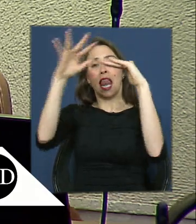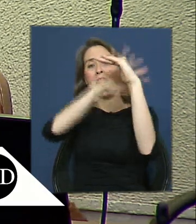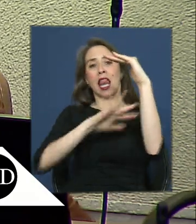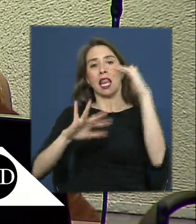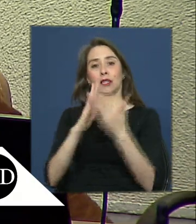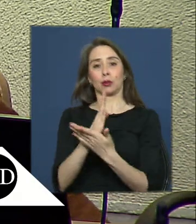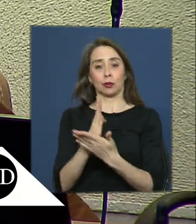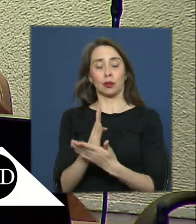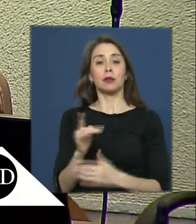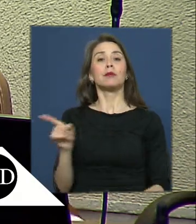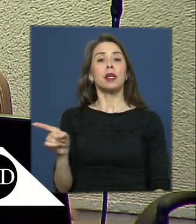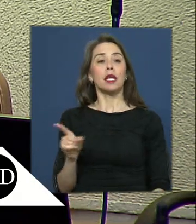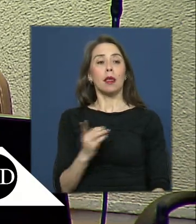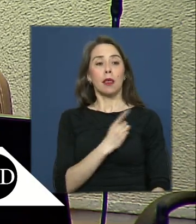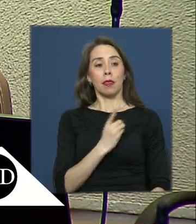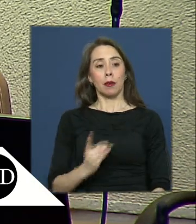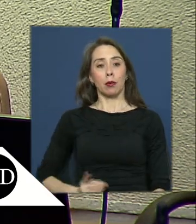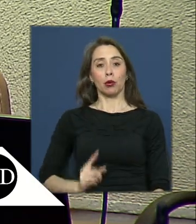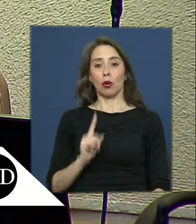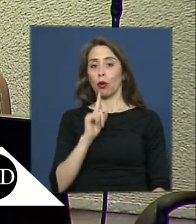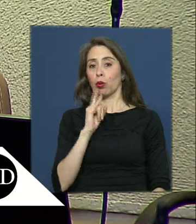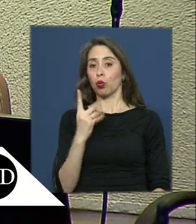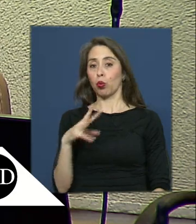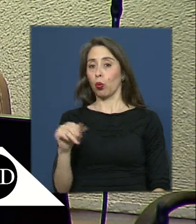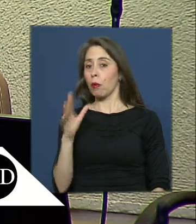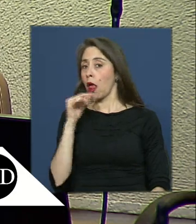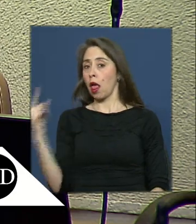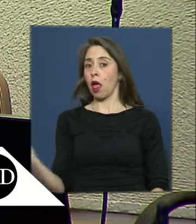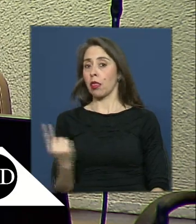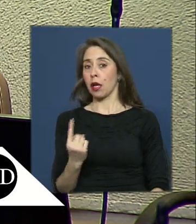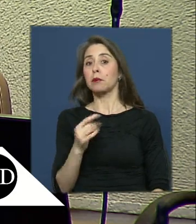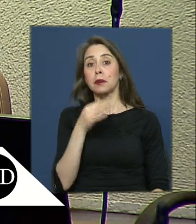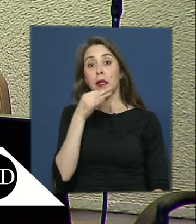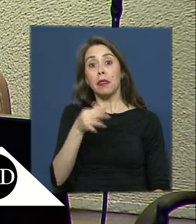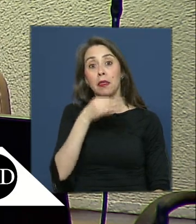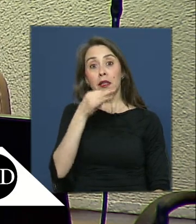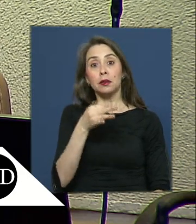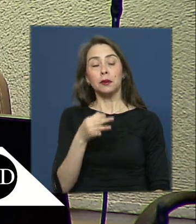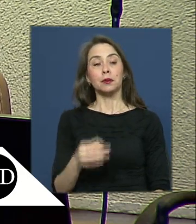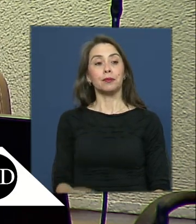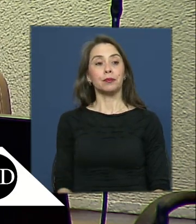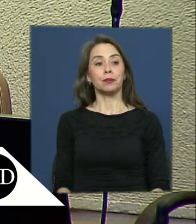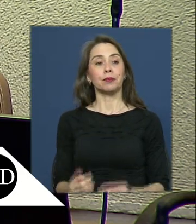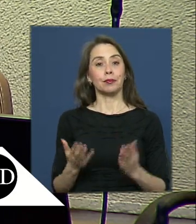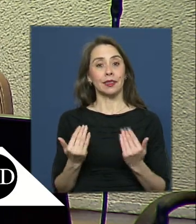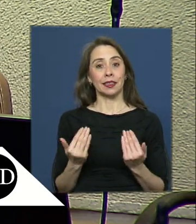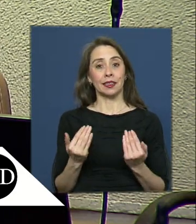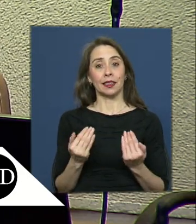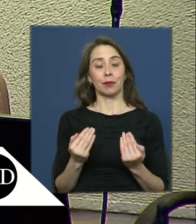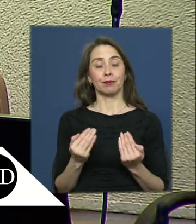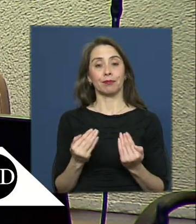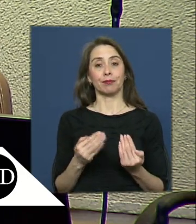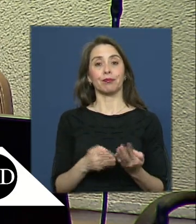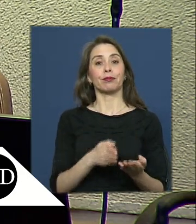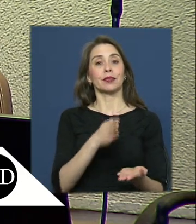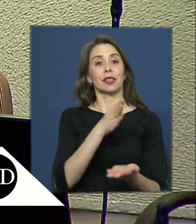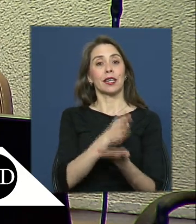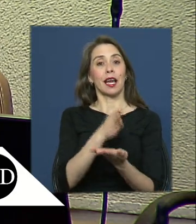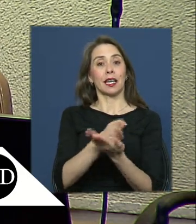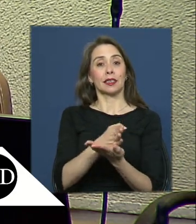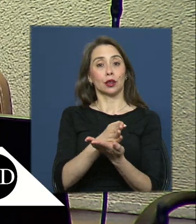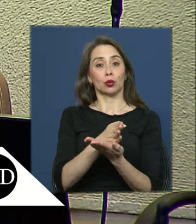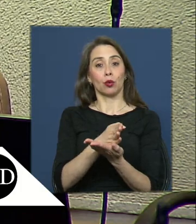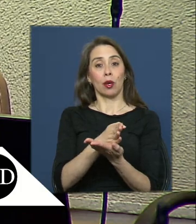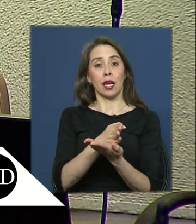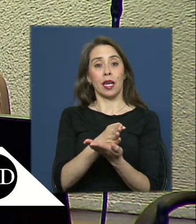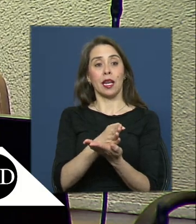diputado Joaquín Tuma aquí, pero siempre lo ha planteado, la necesidad de exceptuar a los establecimientos educacionales